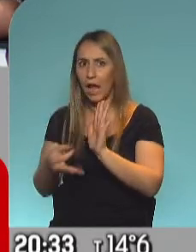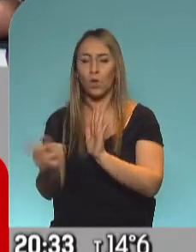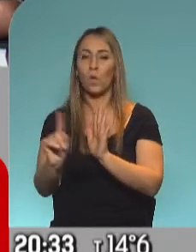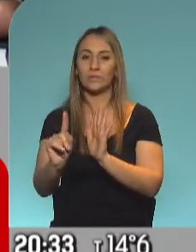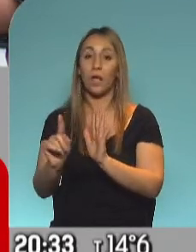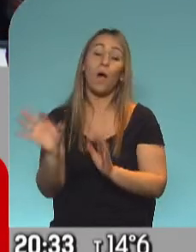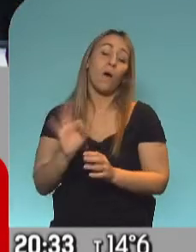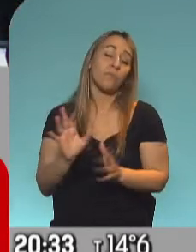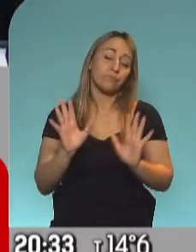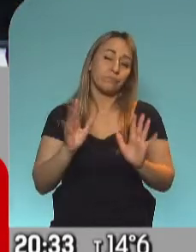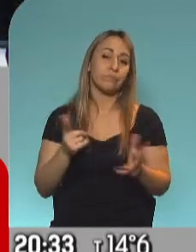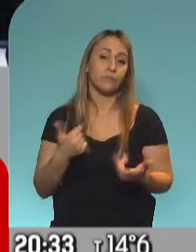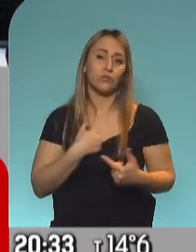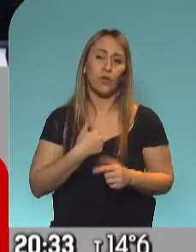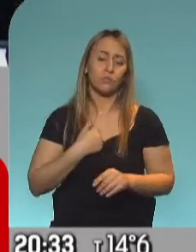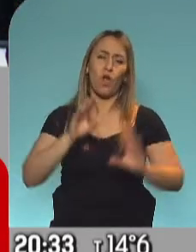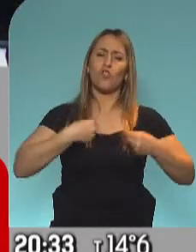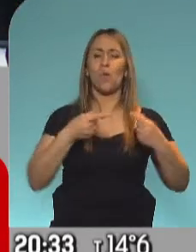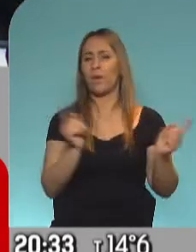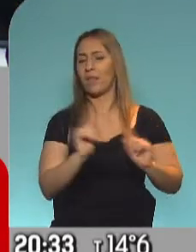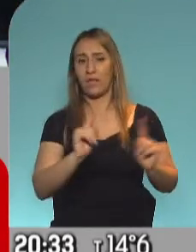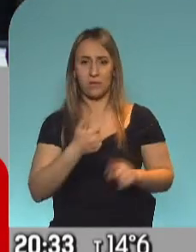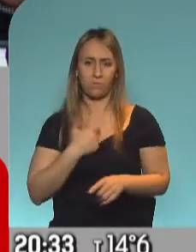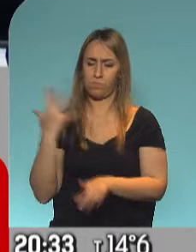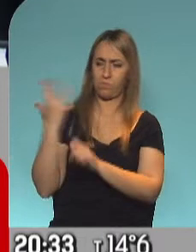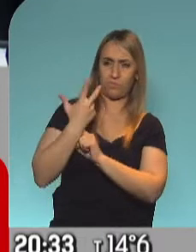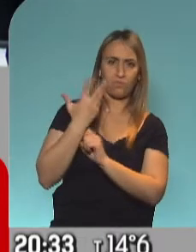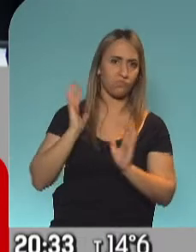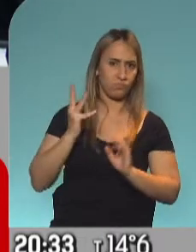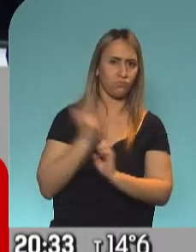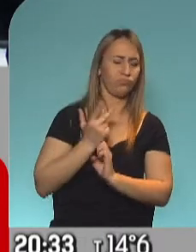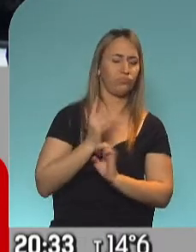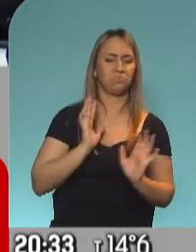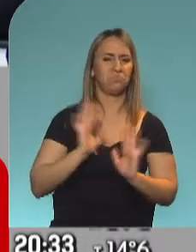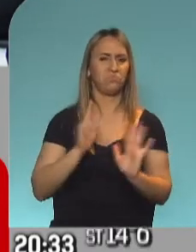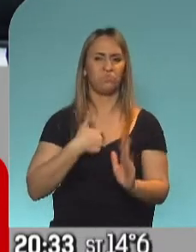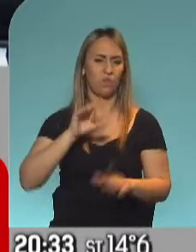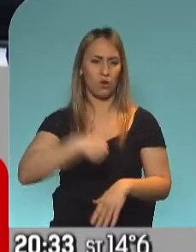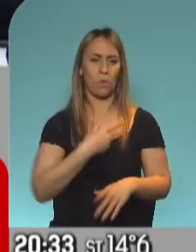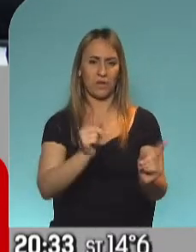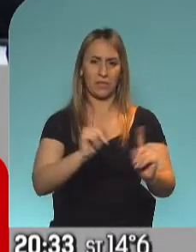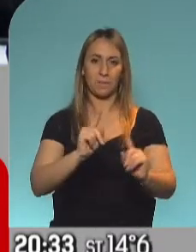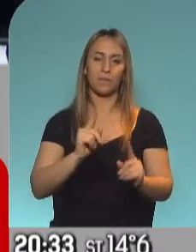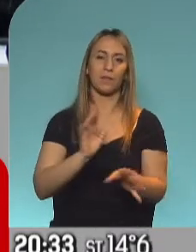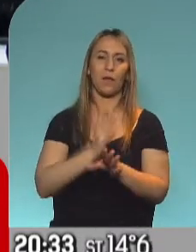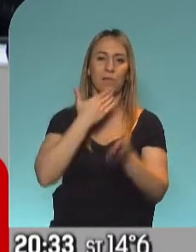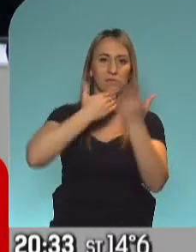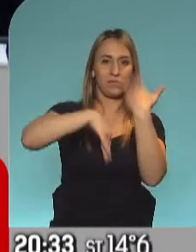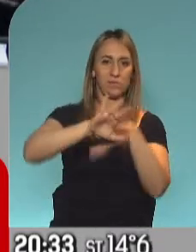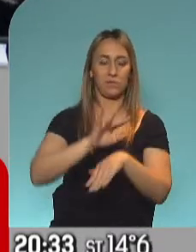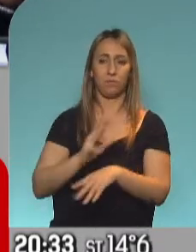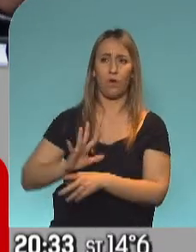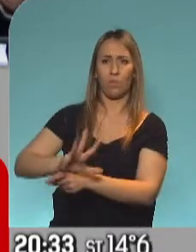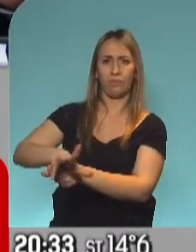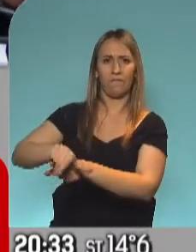propia derrota, ¿no? Es decir, yo acá no perdí, me robaron el voto, y quedar o tratar de construir una narrativa de fraude que